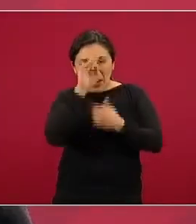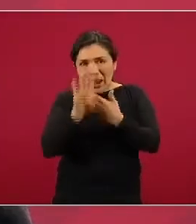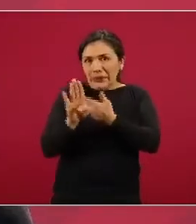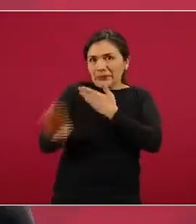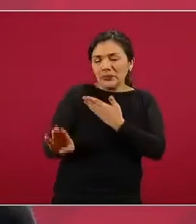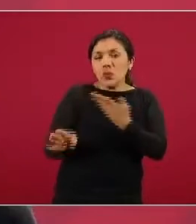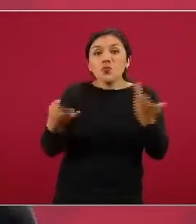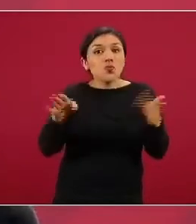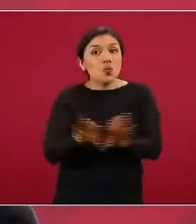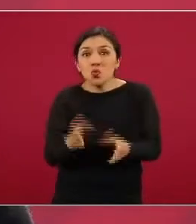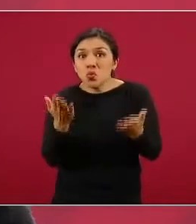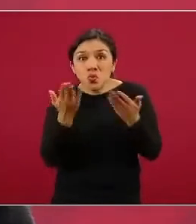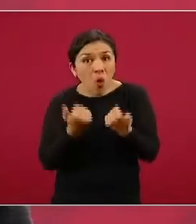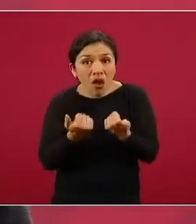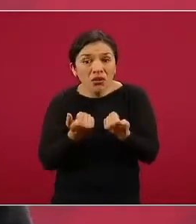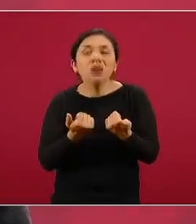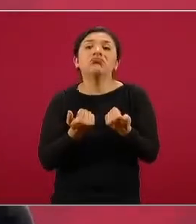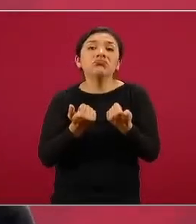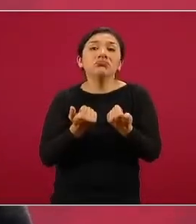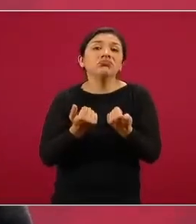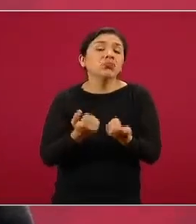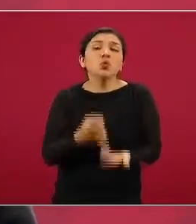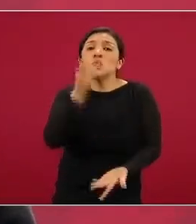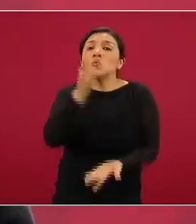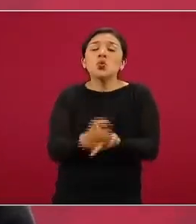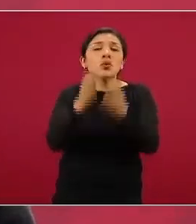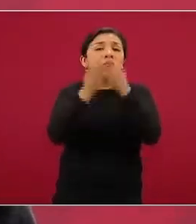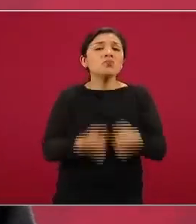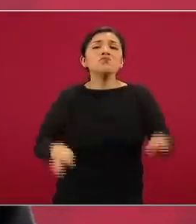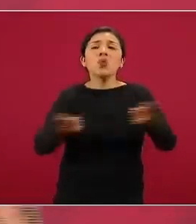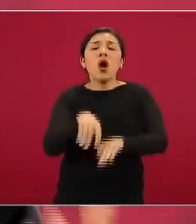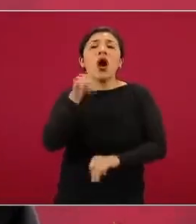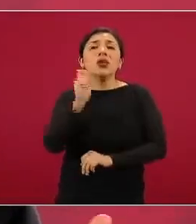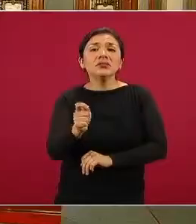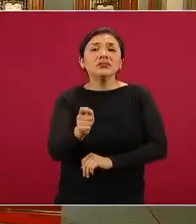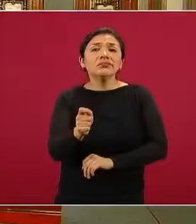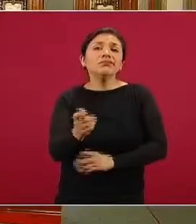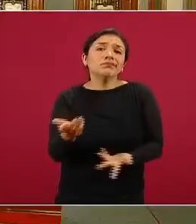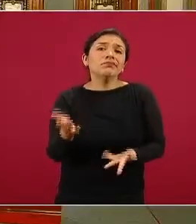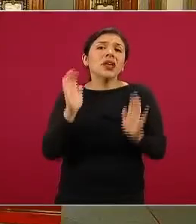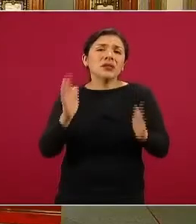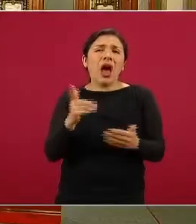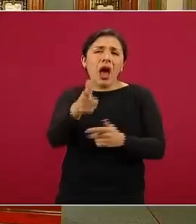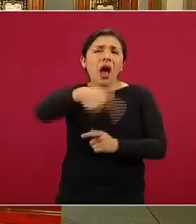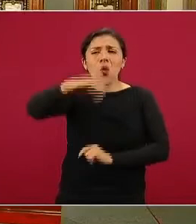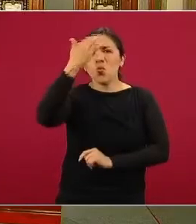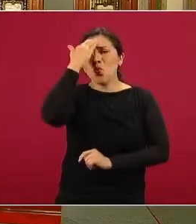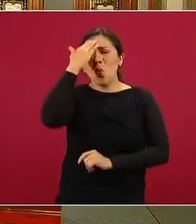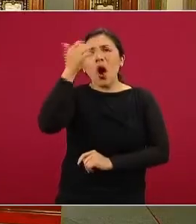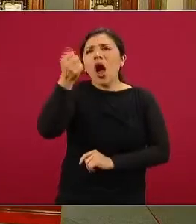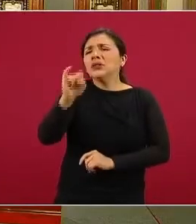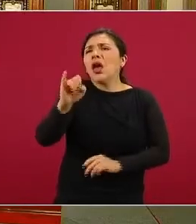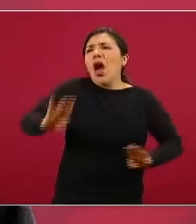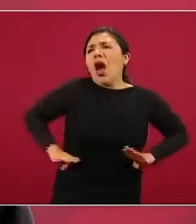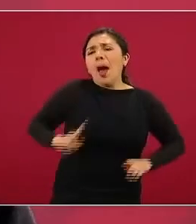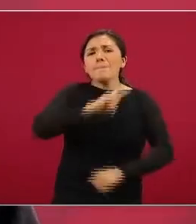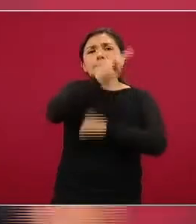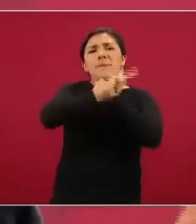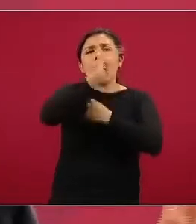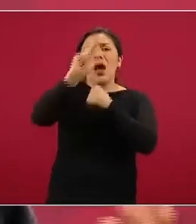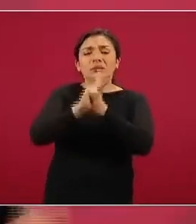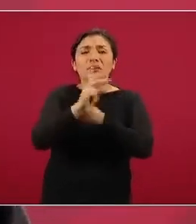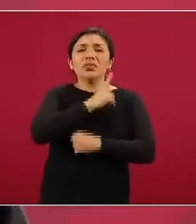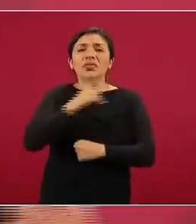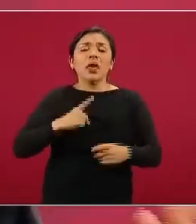prevención, el único instrumento o el instrumento fundamental es lo que se ha ejecutado en todos los países del mundo: